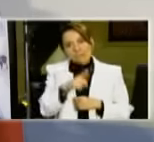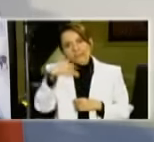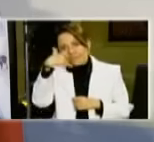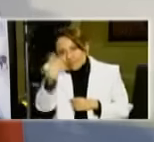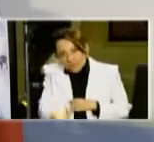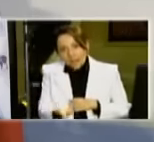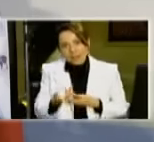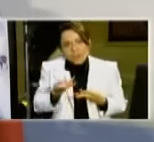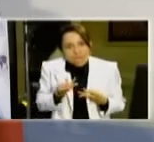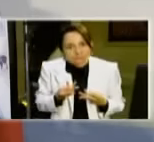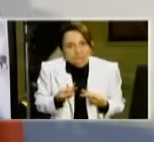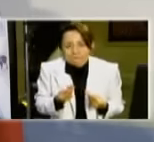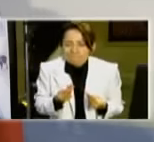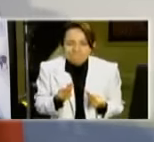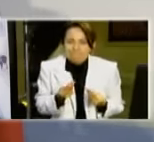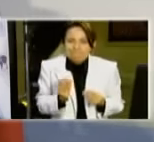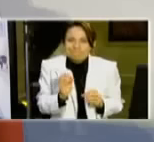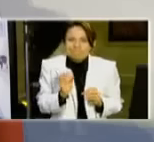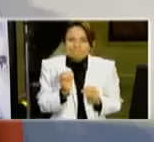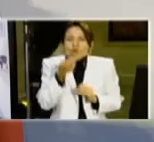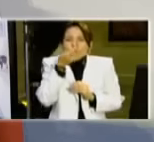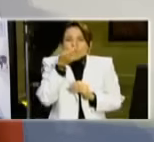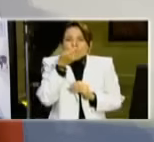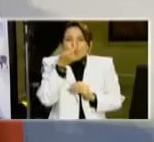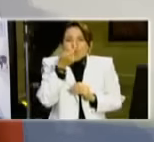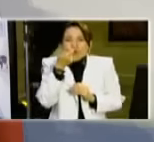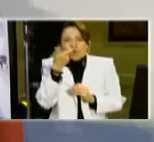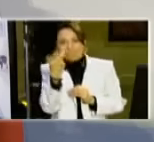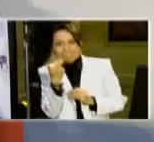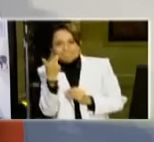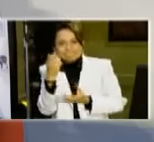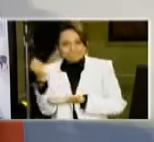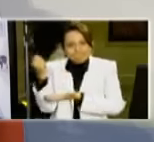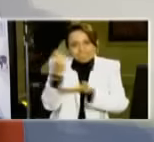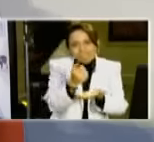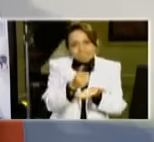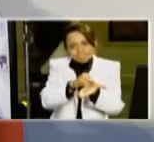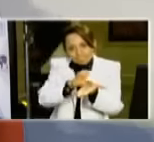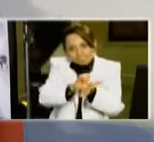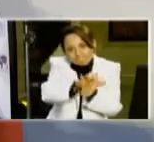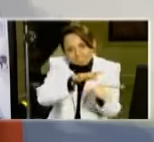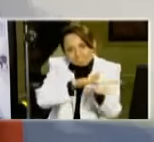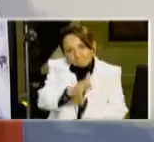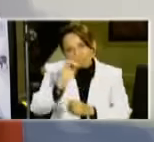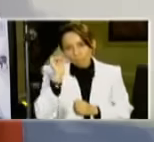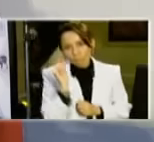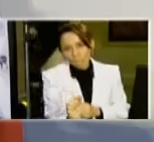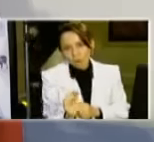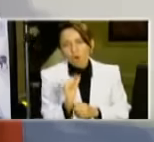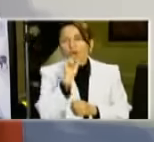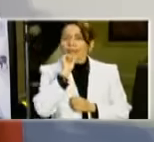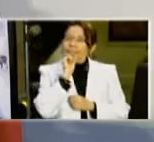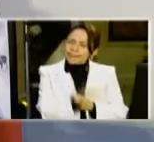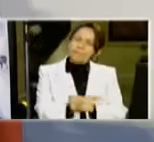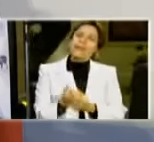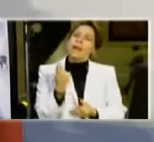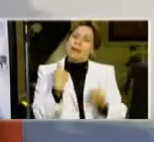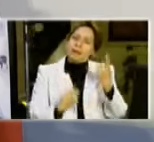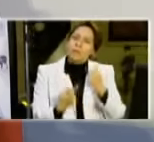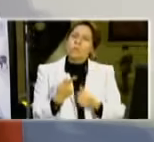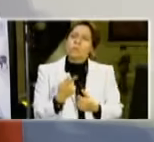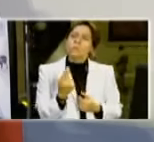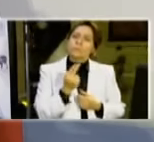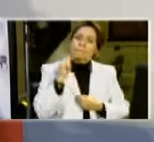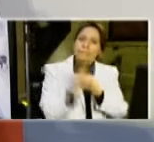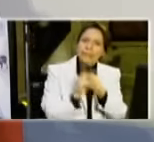países intermedios, como la mayor parte de los de esta región, los que requieren del sistema internacional para supervivencia y desarrollo, pero no tienen